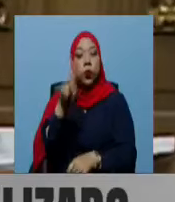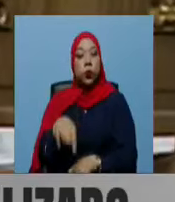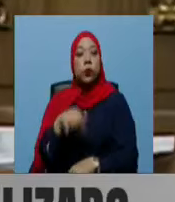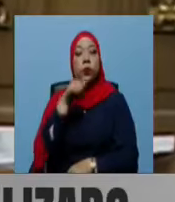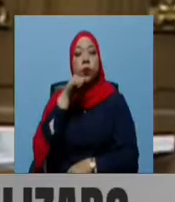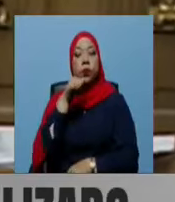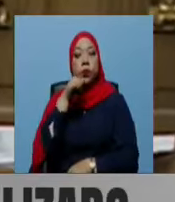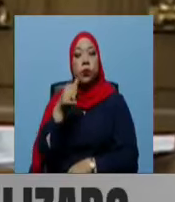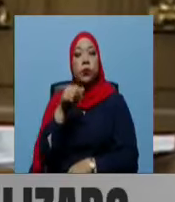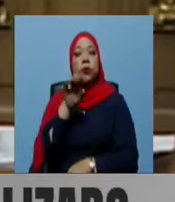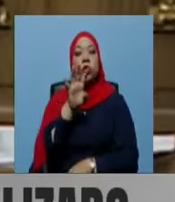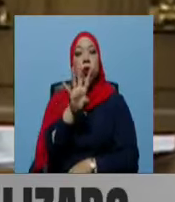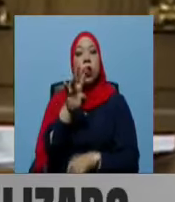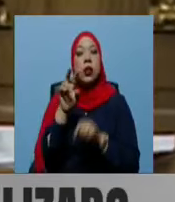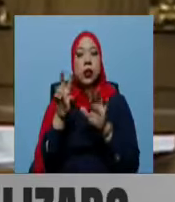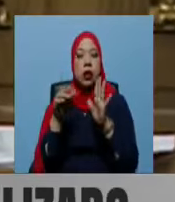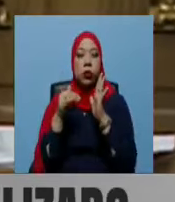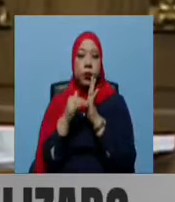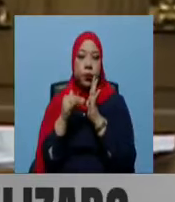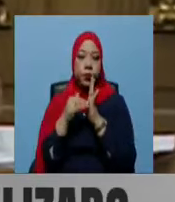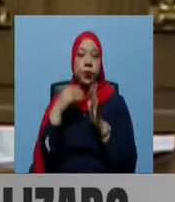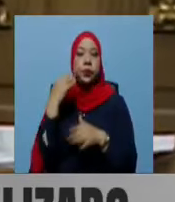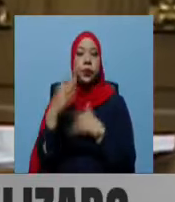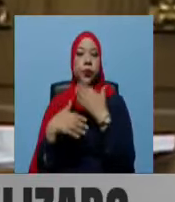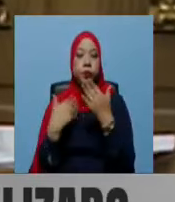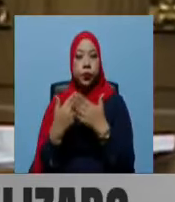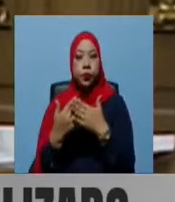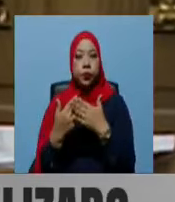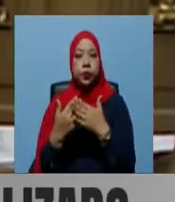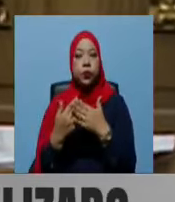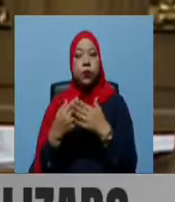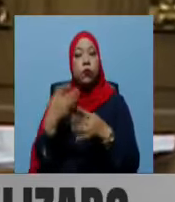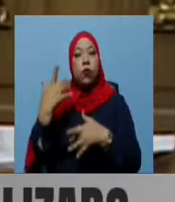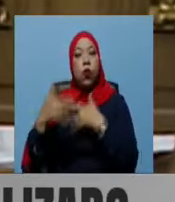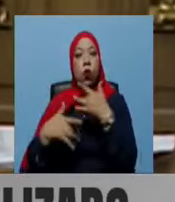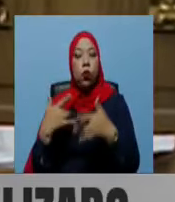había AK-47, como de Estados Unidos. Estados Unidos fabrica